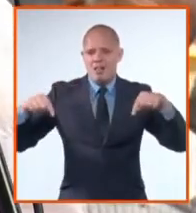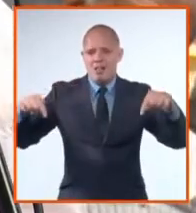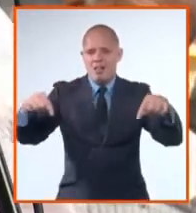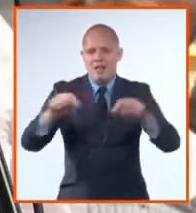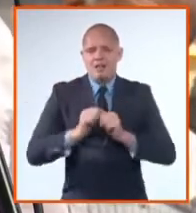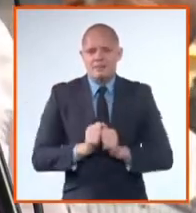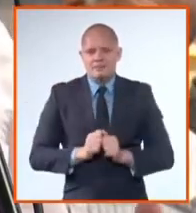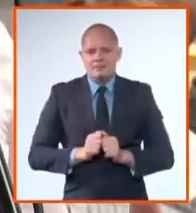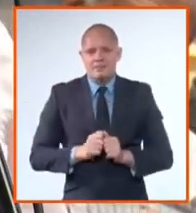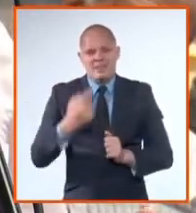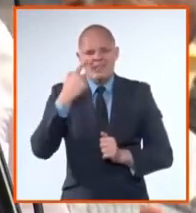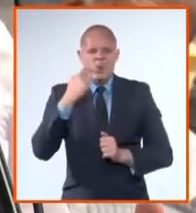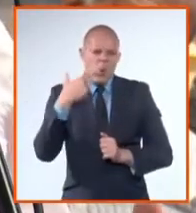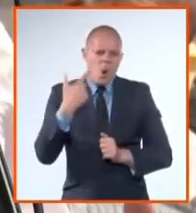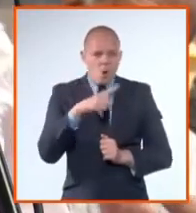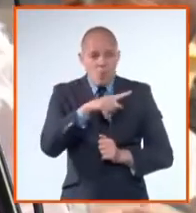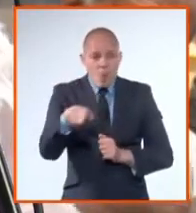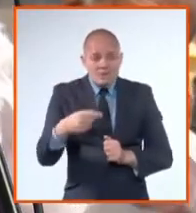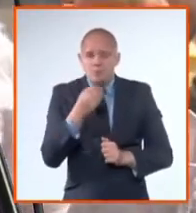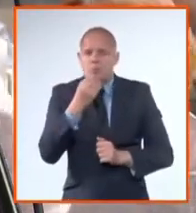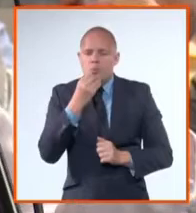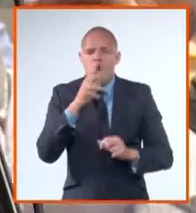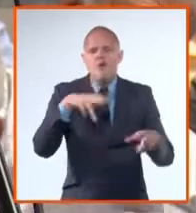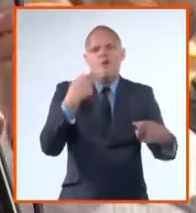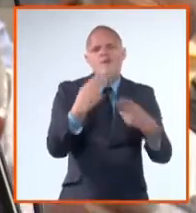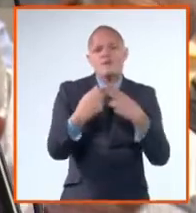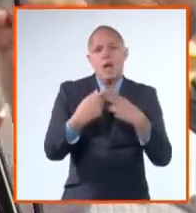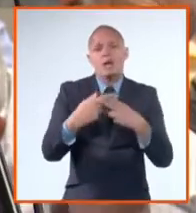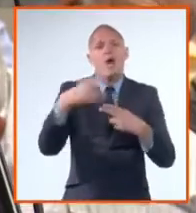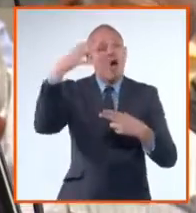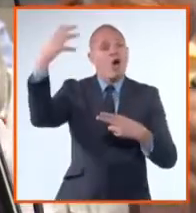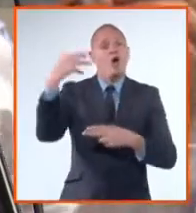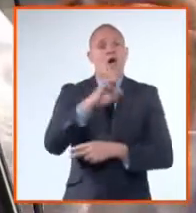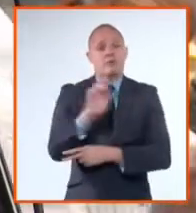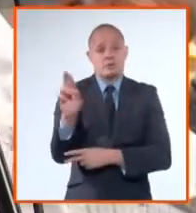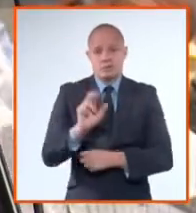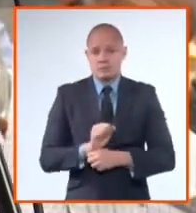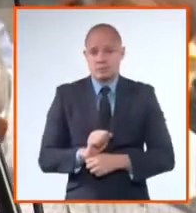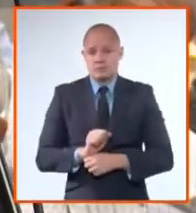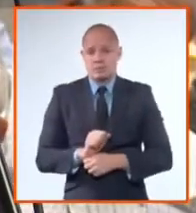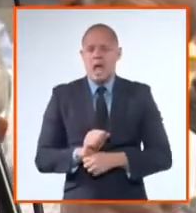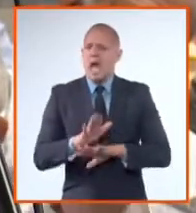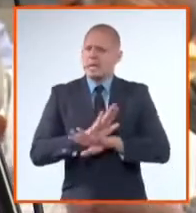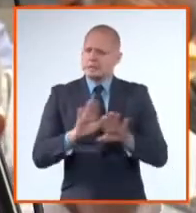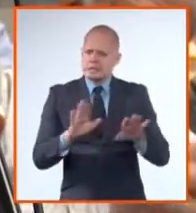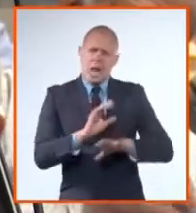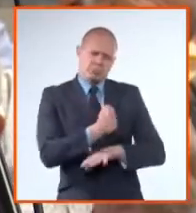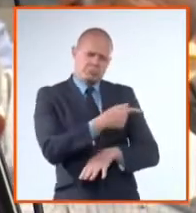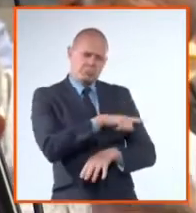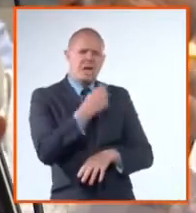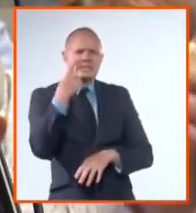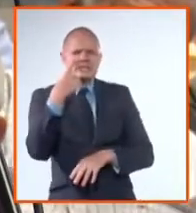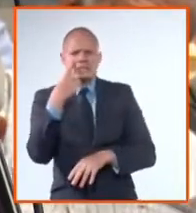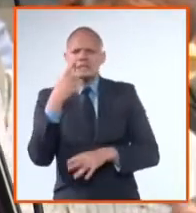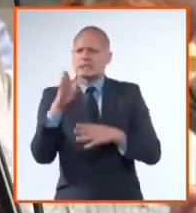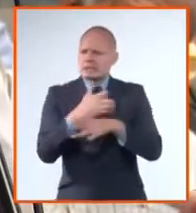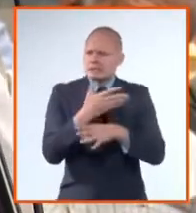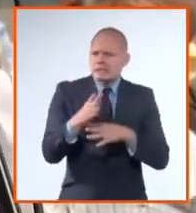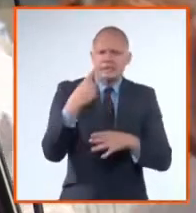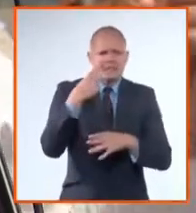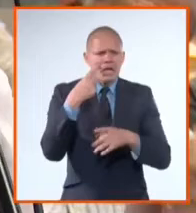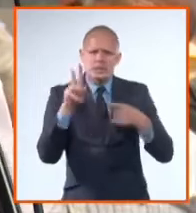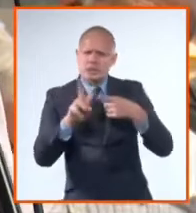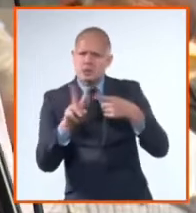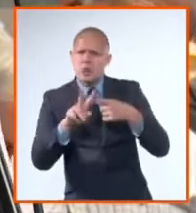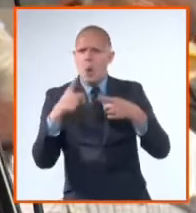de credibilidad del proceso revolucionario cubano. Yo creo que lo que ha salido recientemente en los medios de comunicación de todo el esfuerzo que se